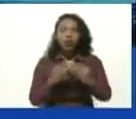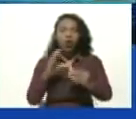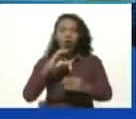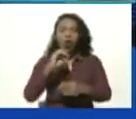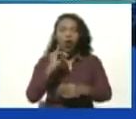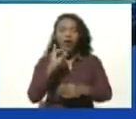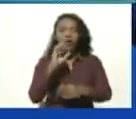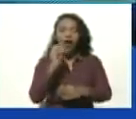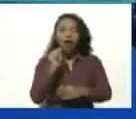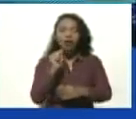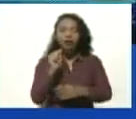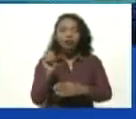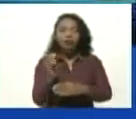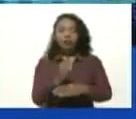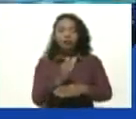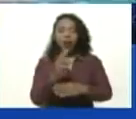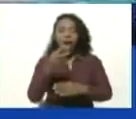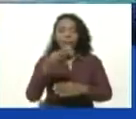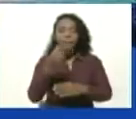Pancho Ávila,